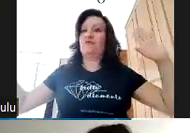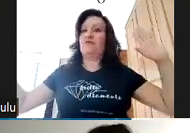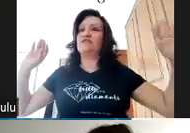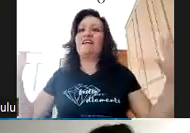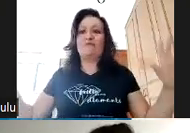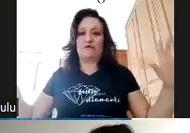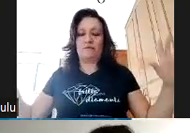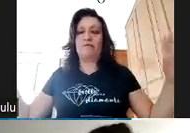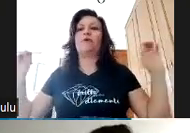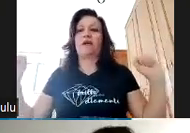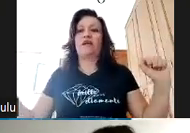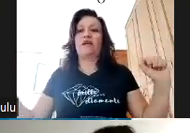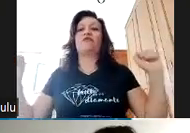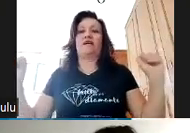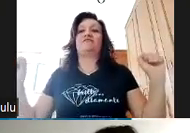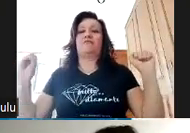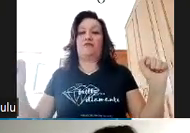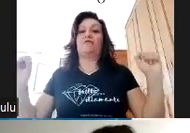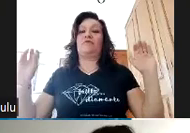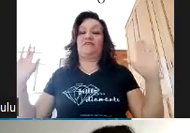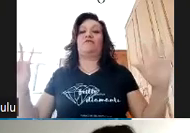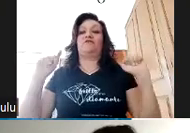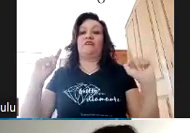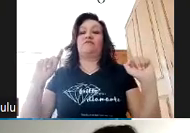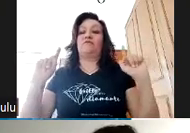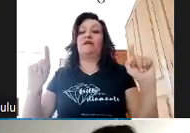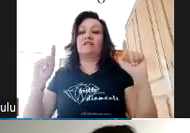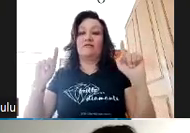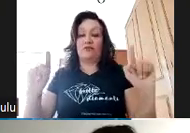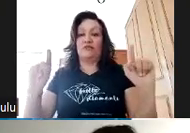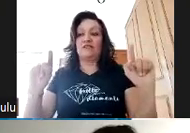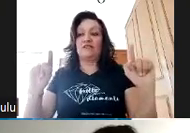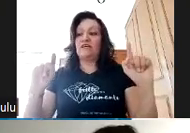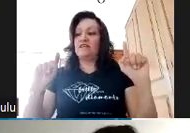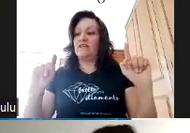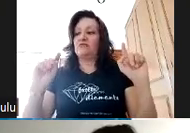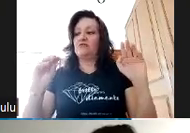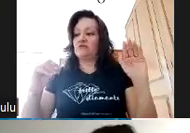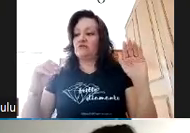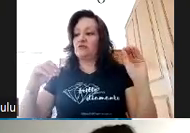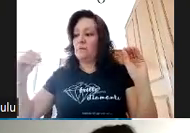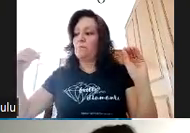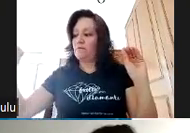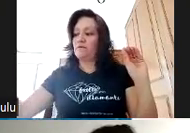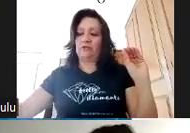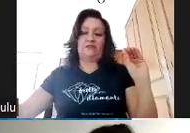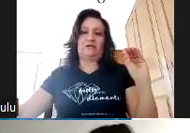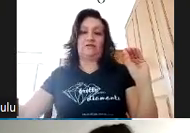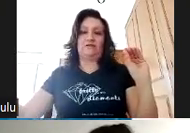vas a los extremos Por qué no es bueno meterlos en la primera reuniones de tus